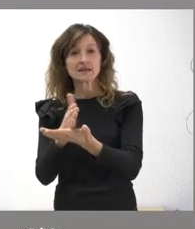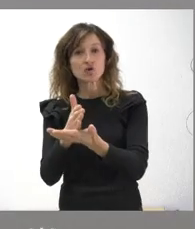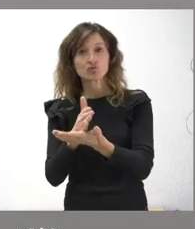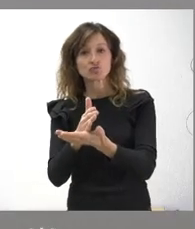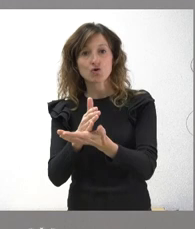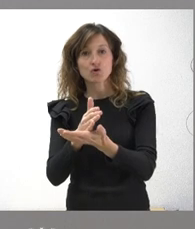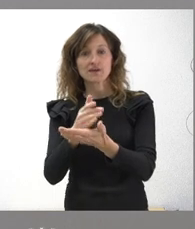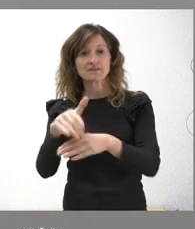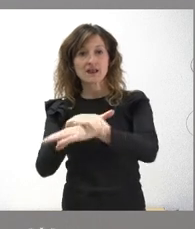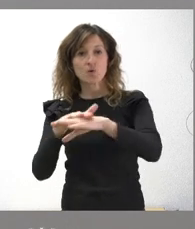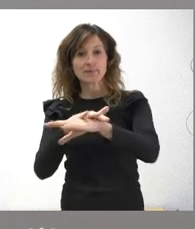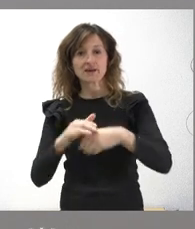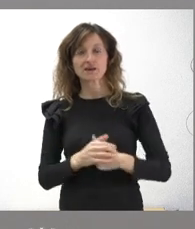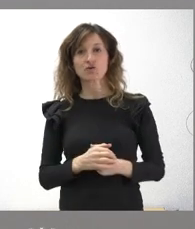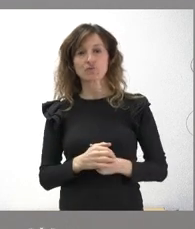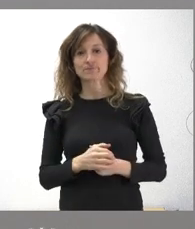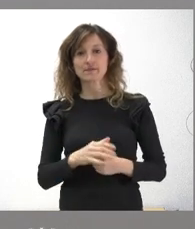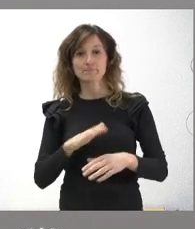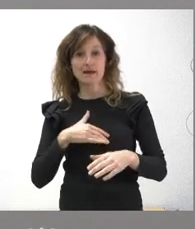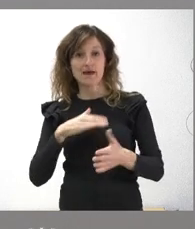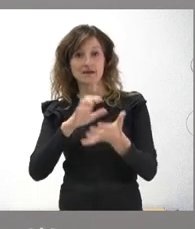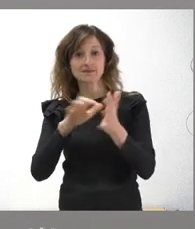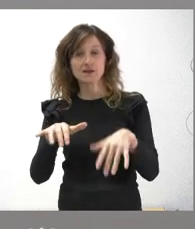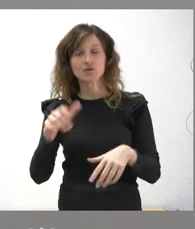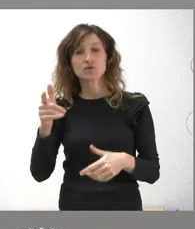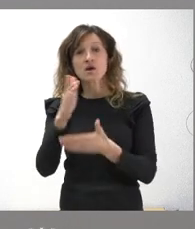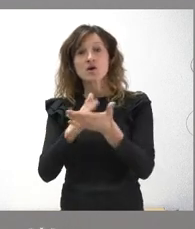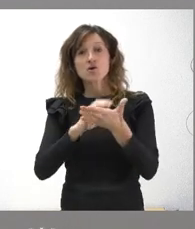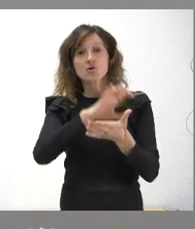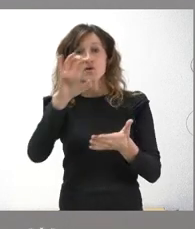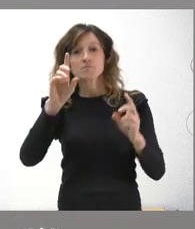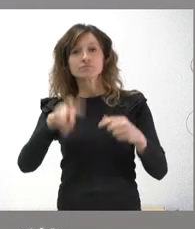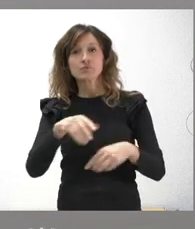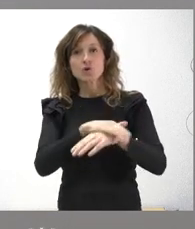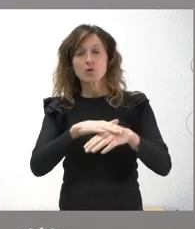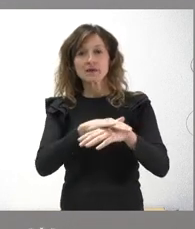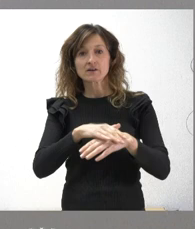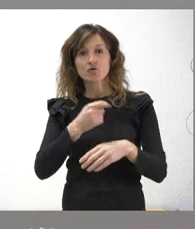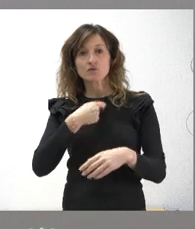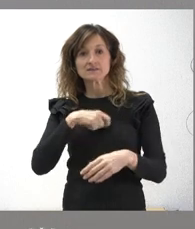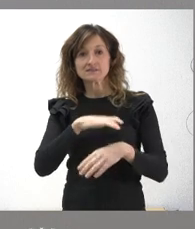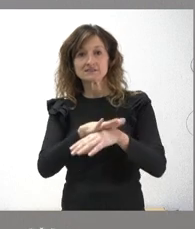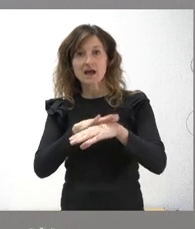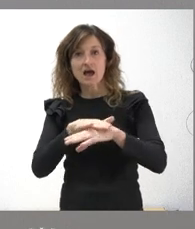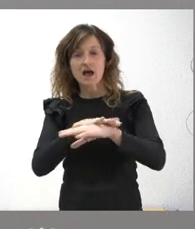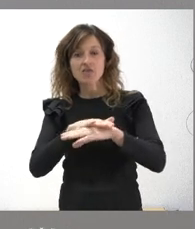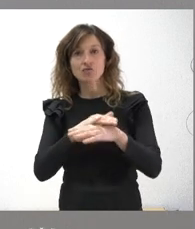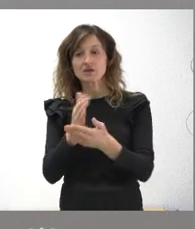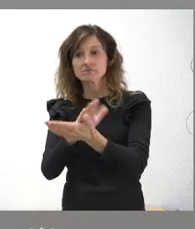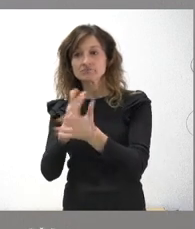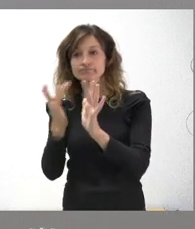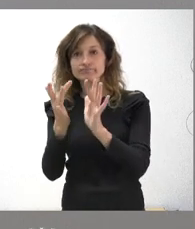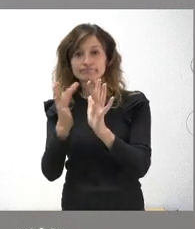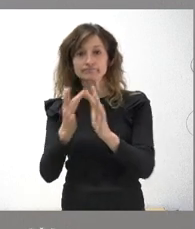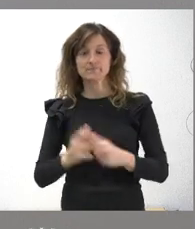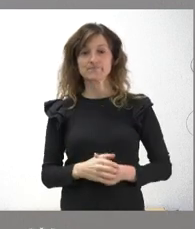Autónoma es el gobierno y por tanto las comunidades autónomas somos gobierno somos estado y hablamos con nuestros interlocutores